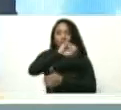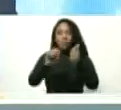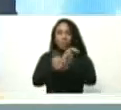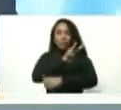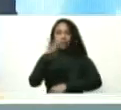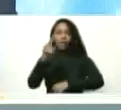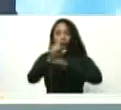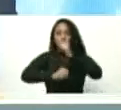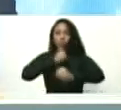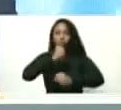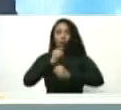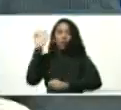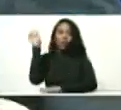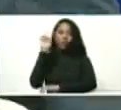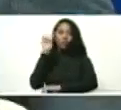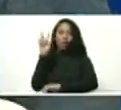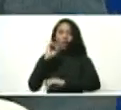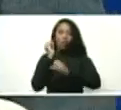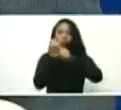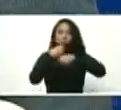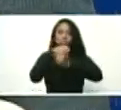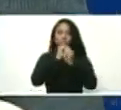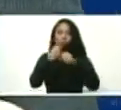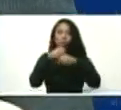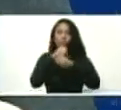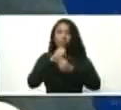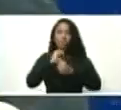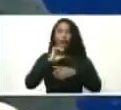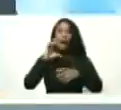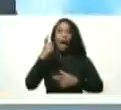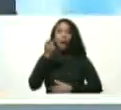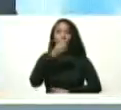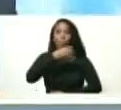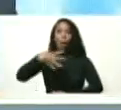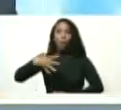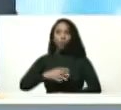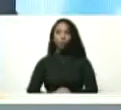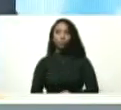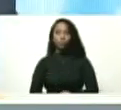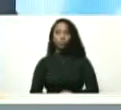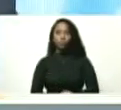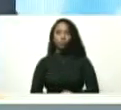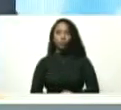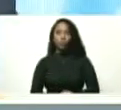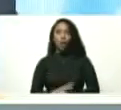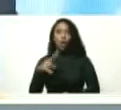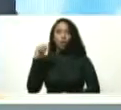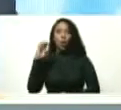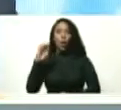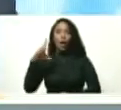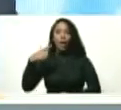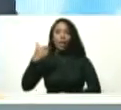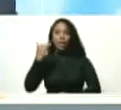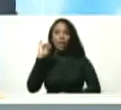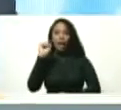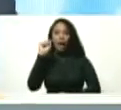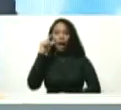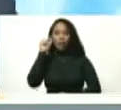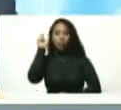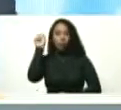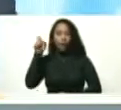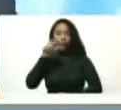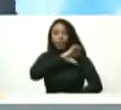vicepresidente de la Asociación Venezolana de Molinos de Arroz, presidente. Noelia Barrios, directora ejecutiva de la